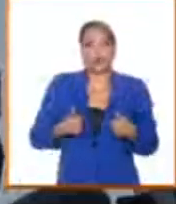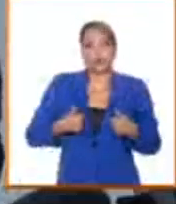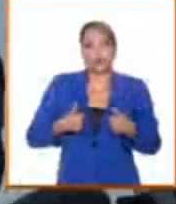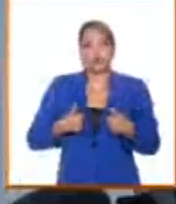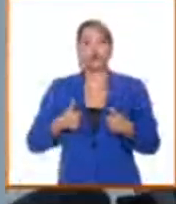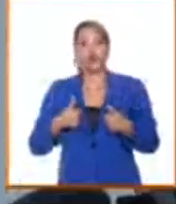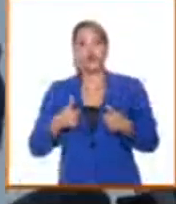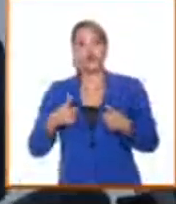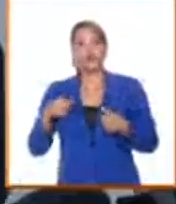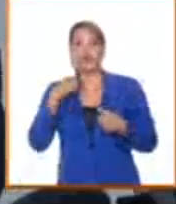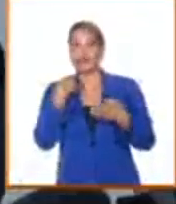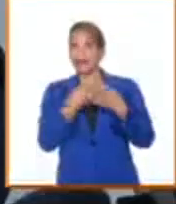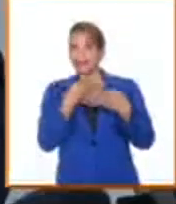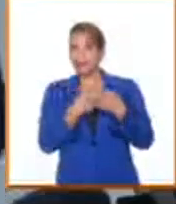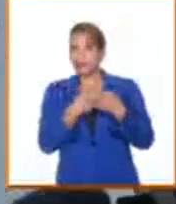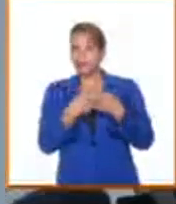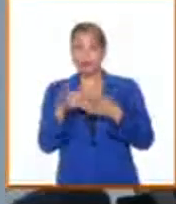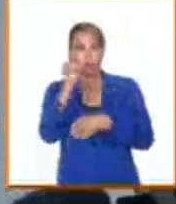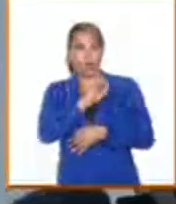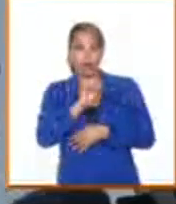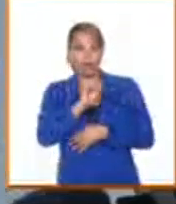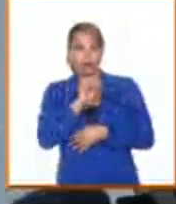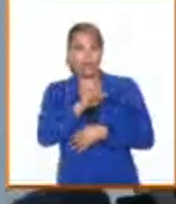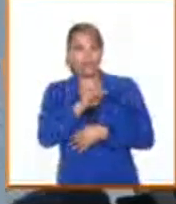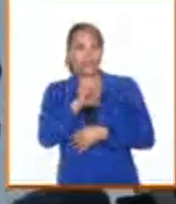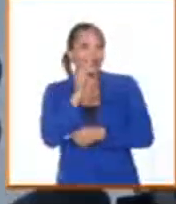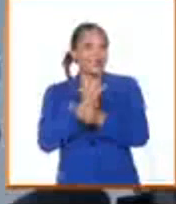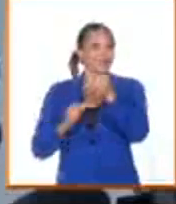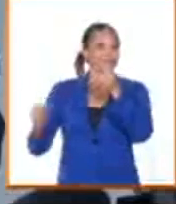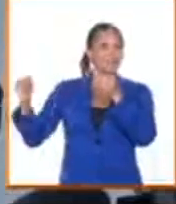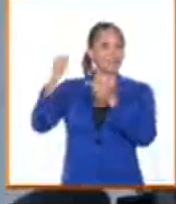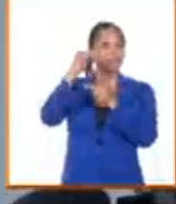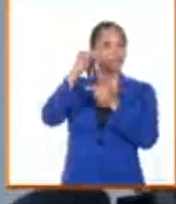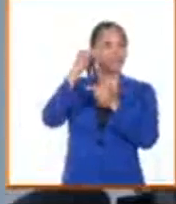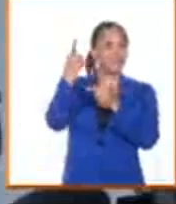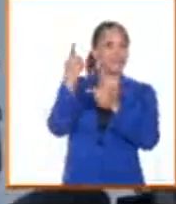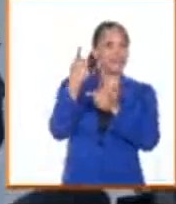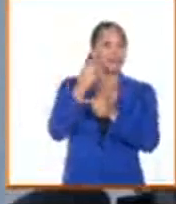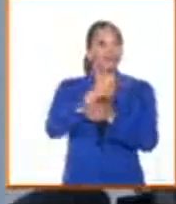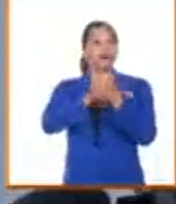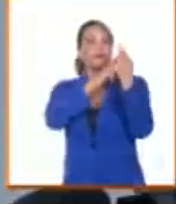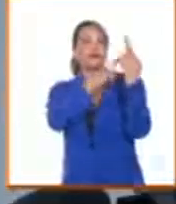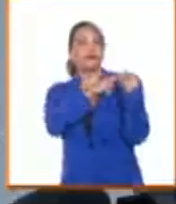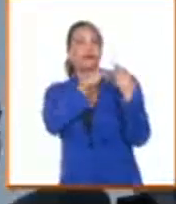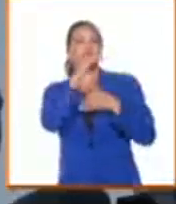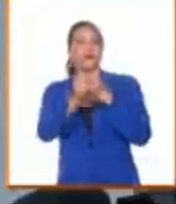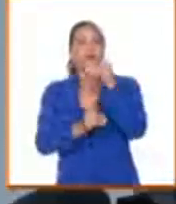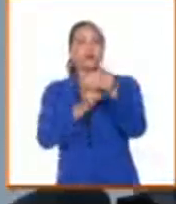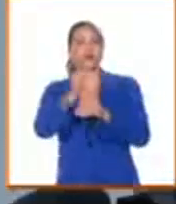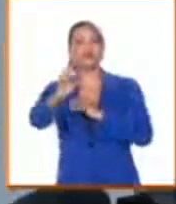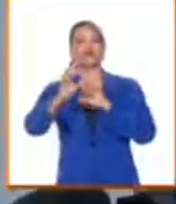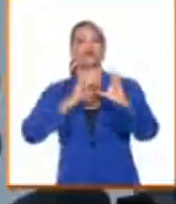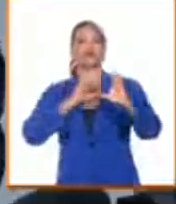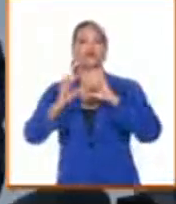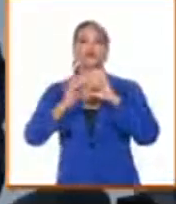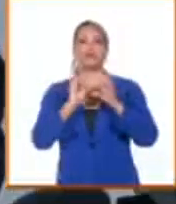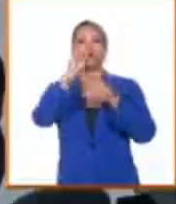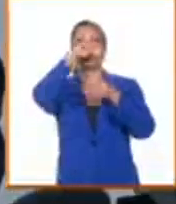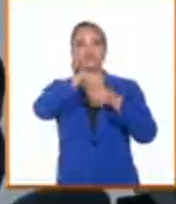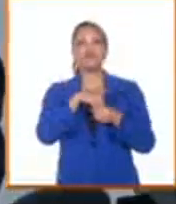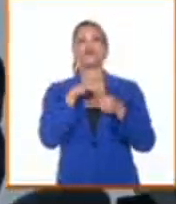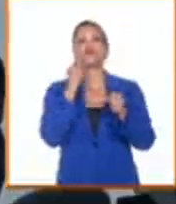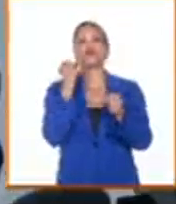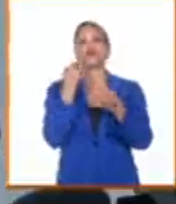de la organización, del tipo que sea, es el máximo responsable de los procesos comunicacionales en su